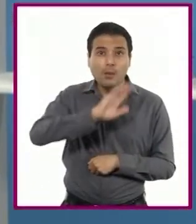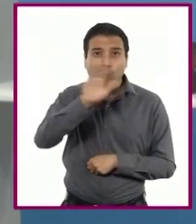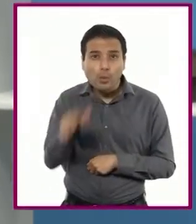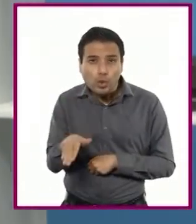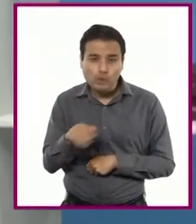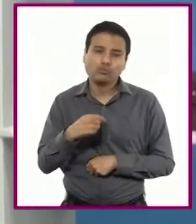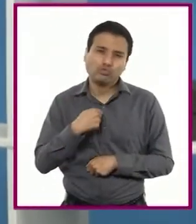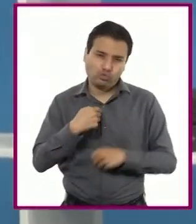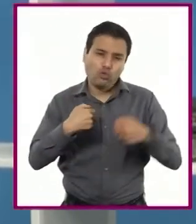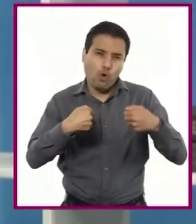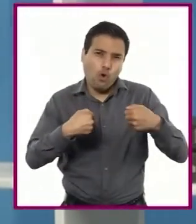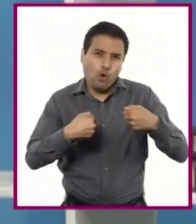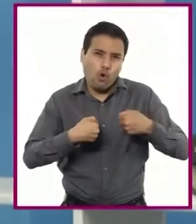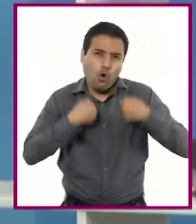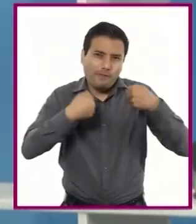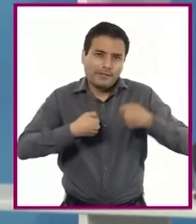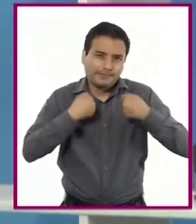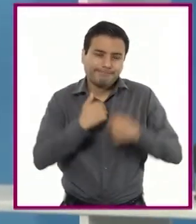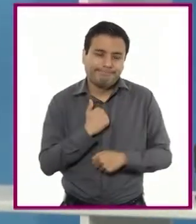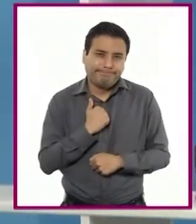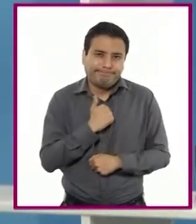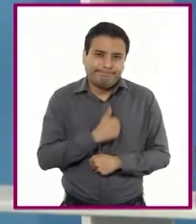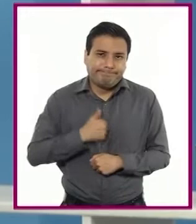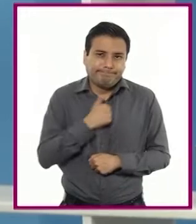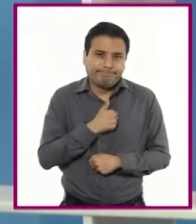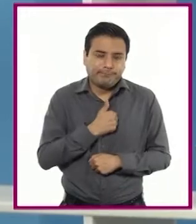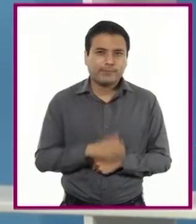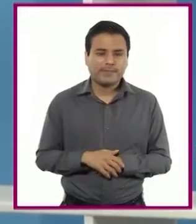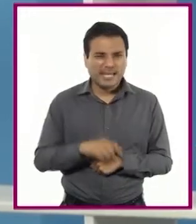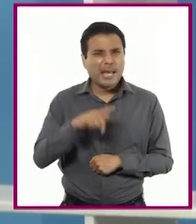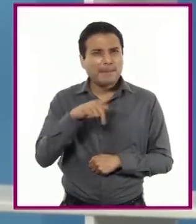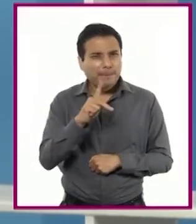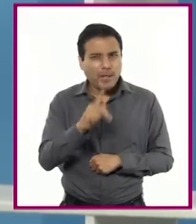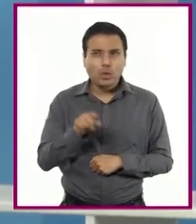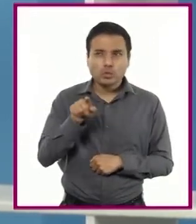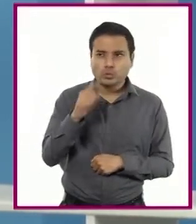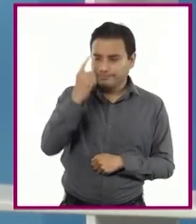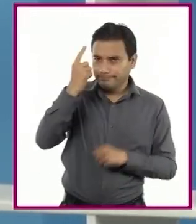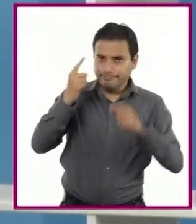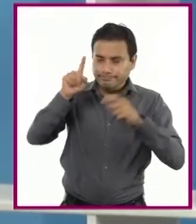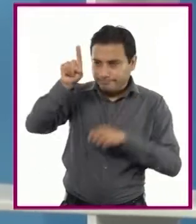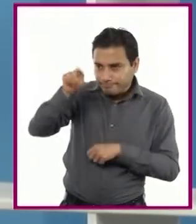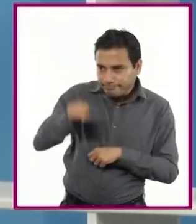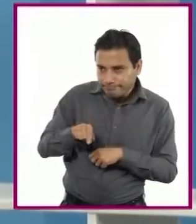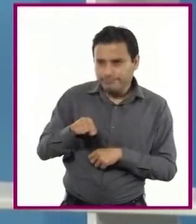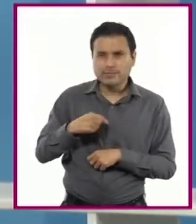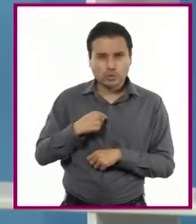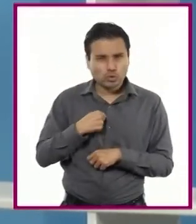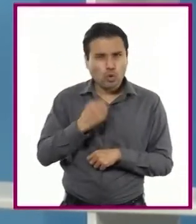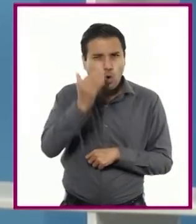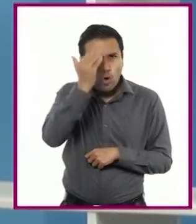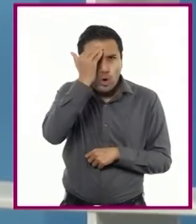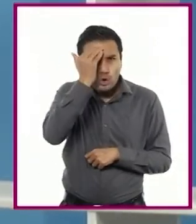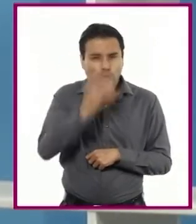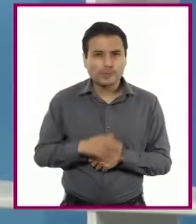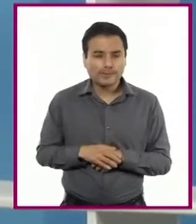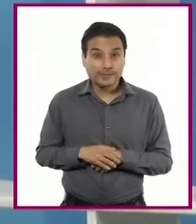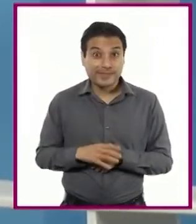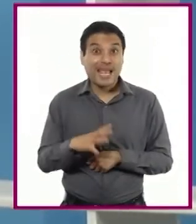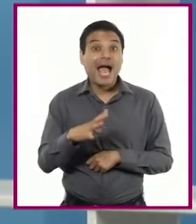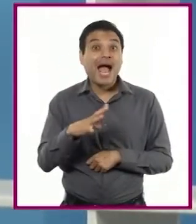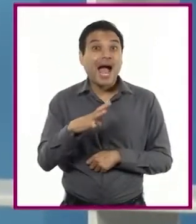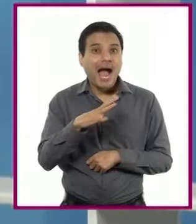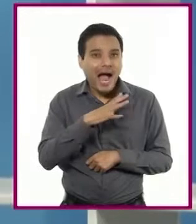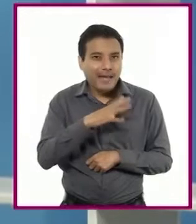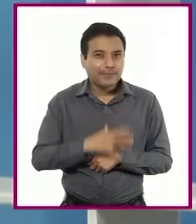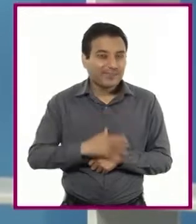era joven. Sin embargo, tengo un vívido recuerdo de su apariencia, una cicatriz grande y larga que le surcaba